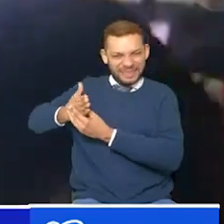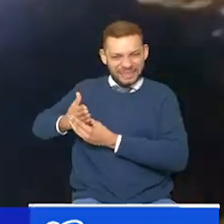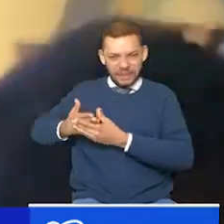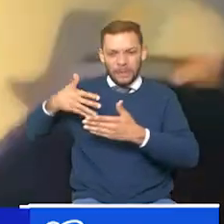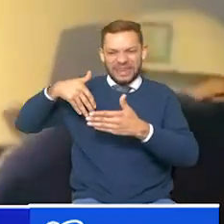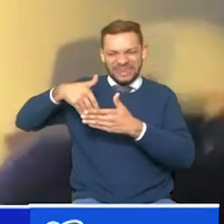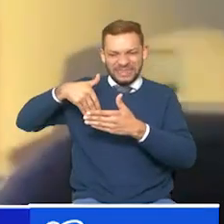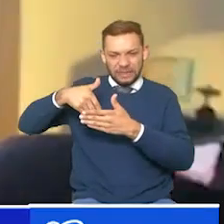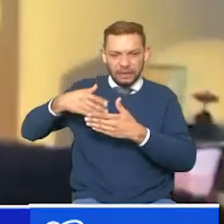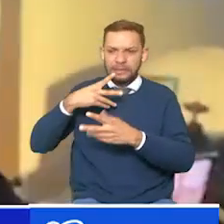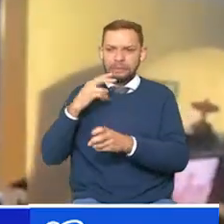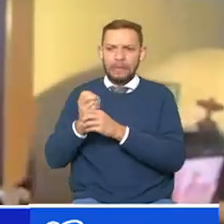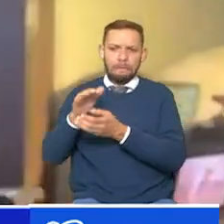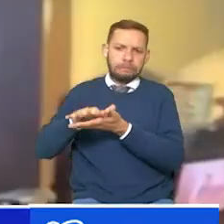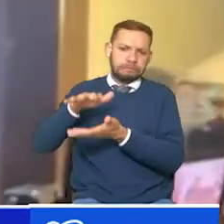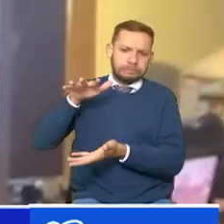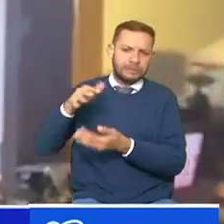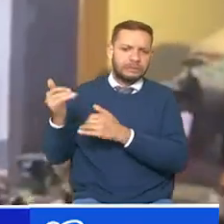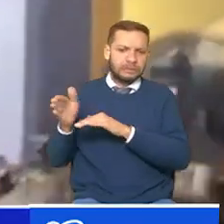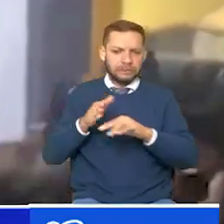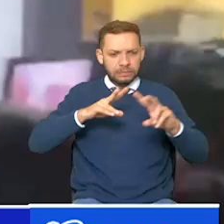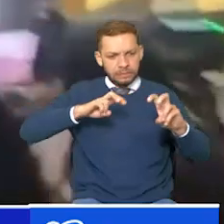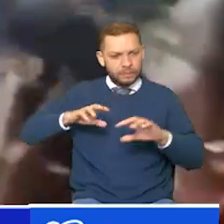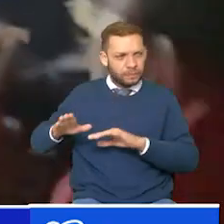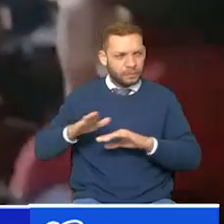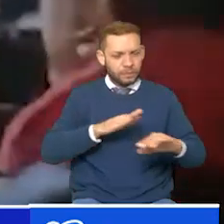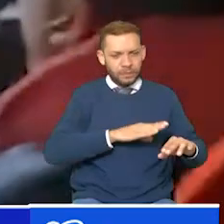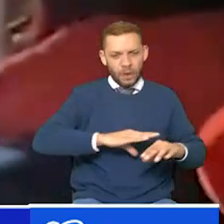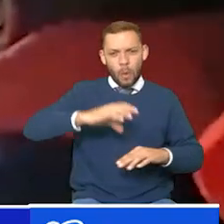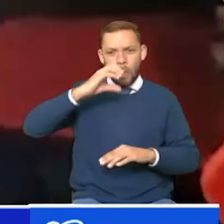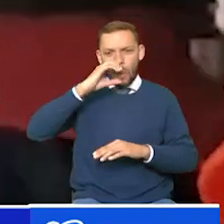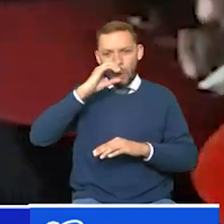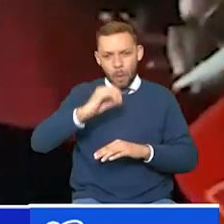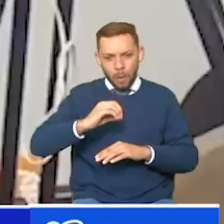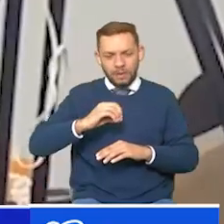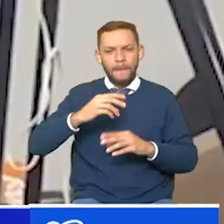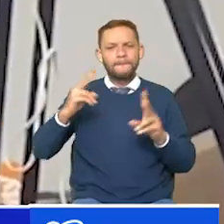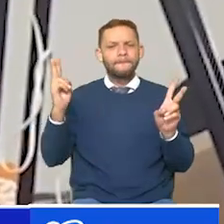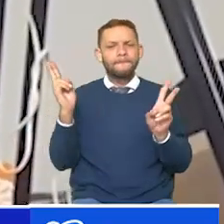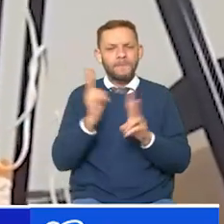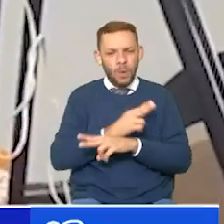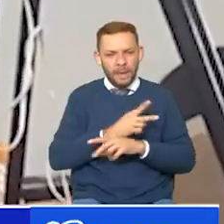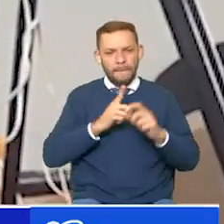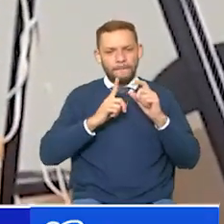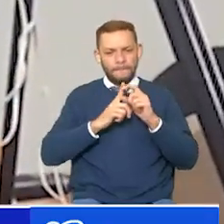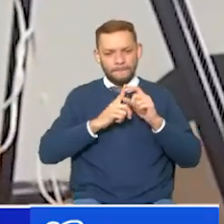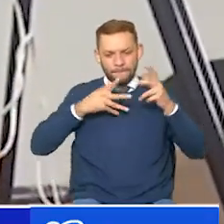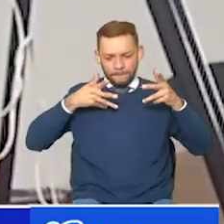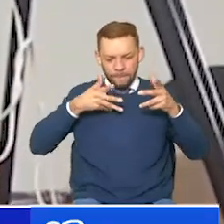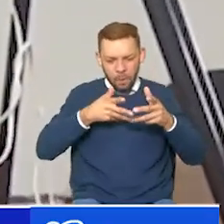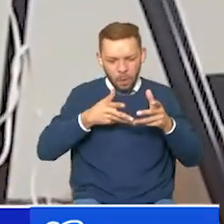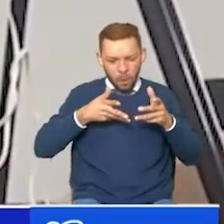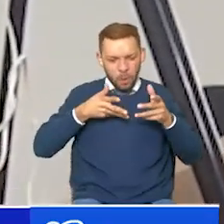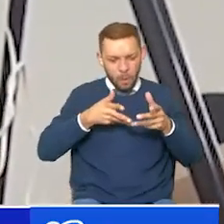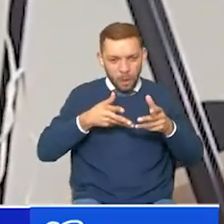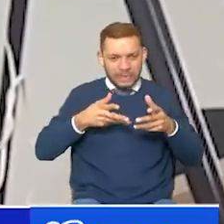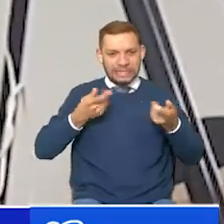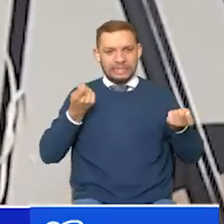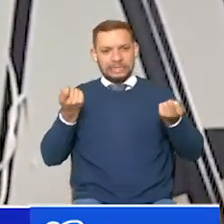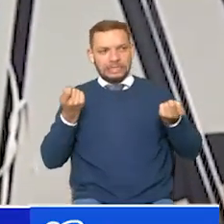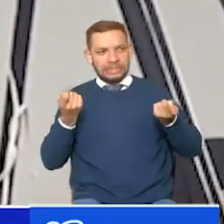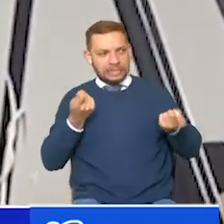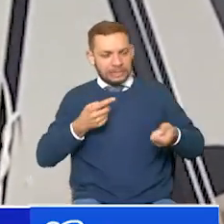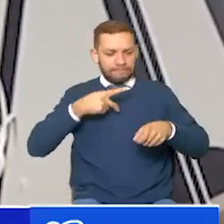judicial durante la investigación se reveló que John paos ejercía un ciclo de violencia psicológica sobre su pareja controlando sus acciones